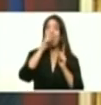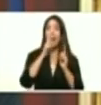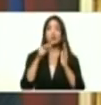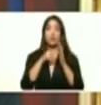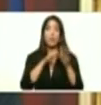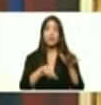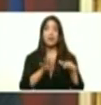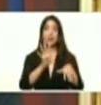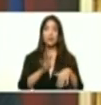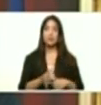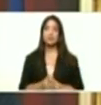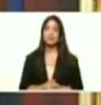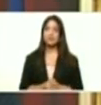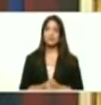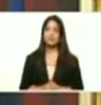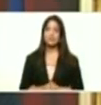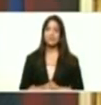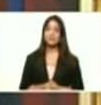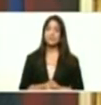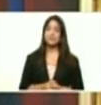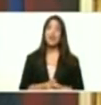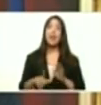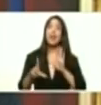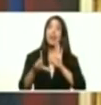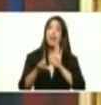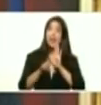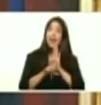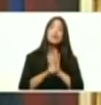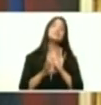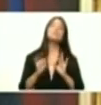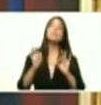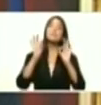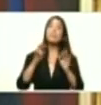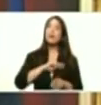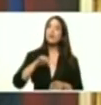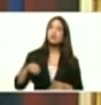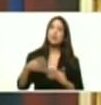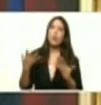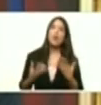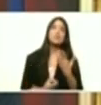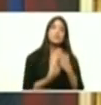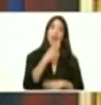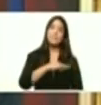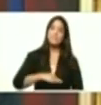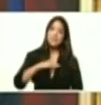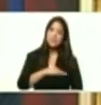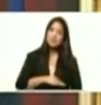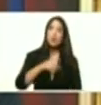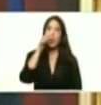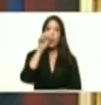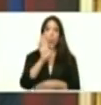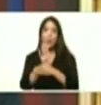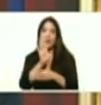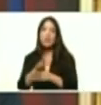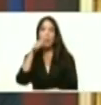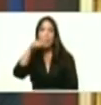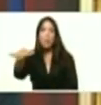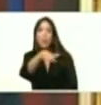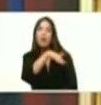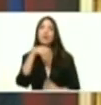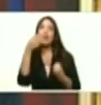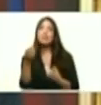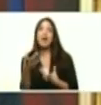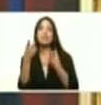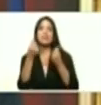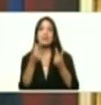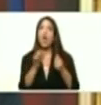2014, Ramos Alup. Las leyes habilitantes para nosotros han sido para crear misiones, grandes misiones, proteger al pueblo, generar riqueza para el